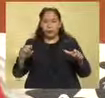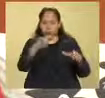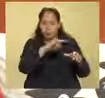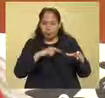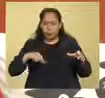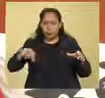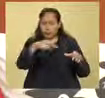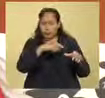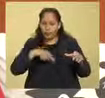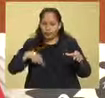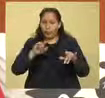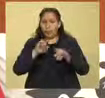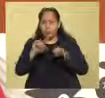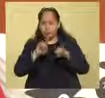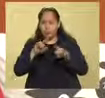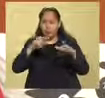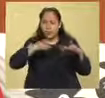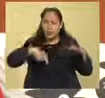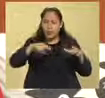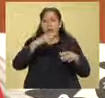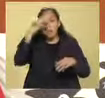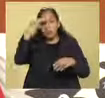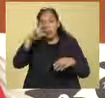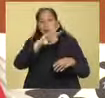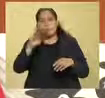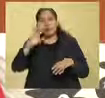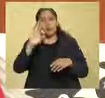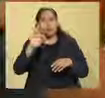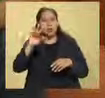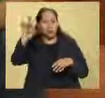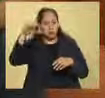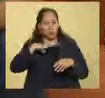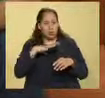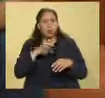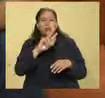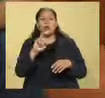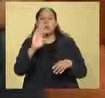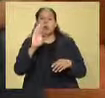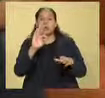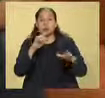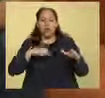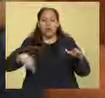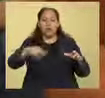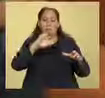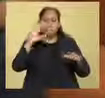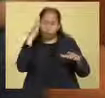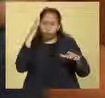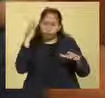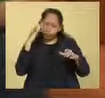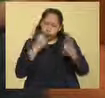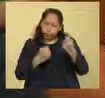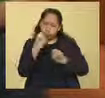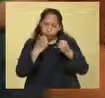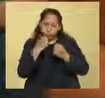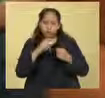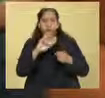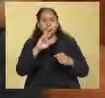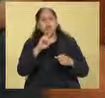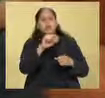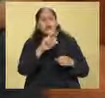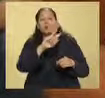caso de la carrera horita de méxico es la mexico 240 son 240 kilómetros por hora que significan ciento